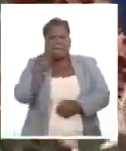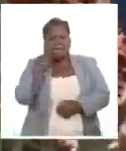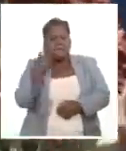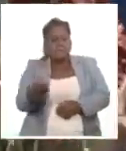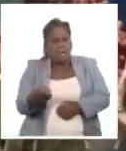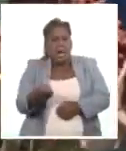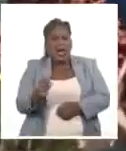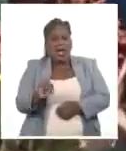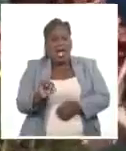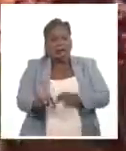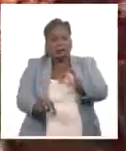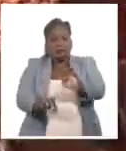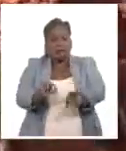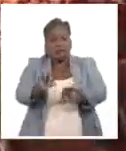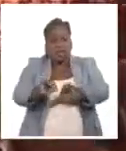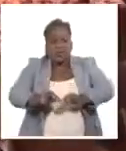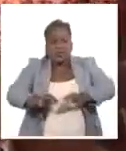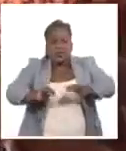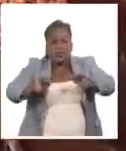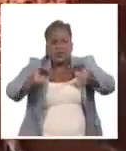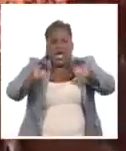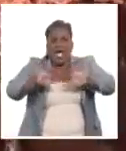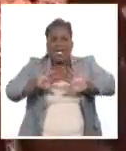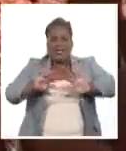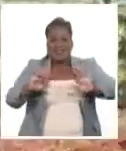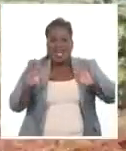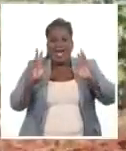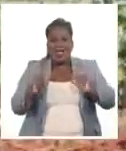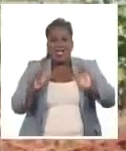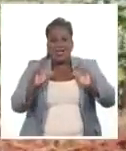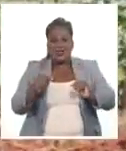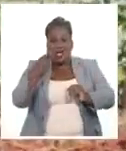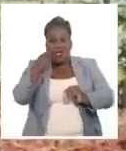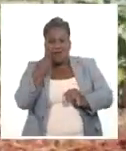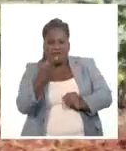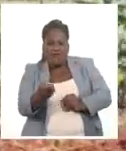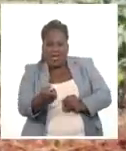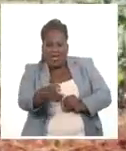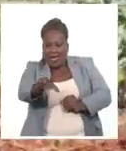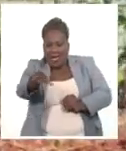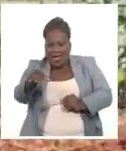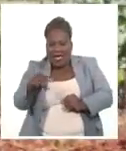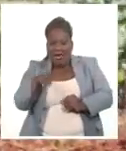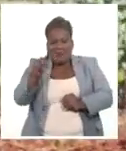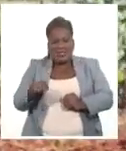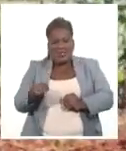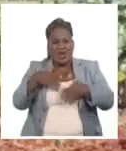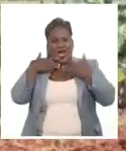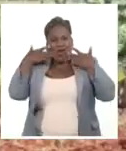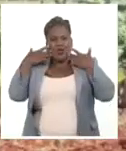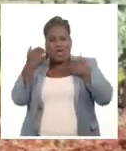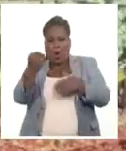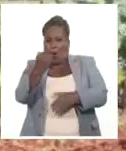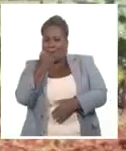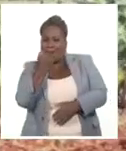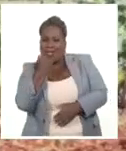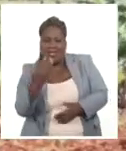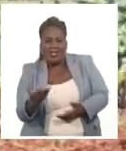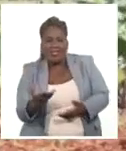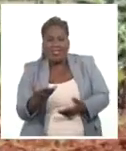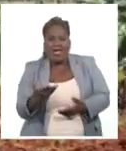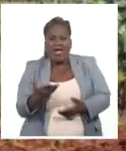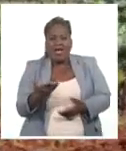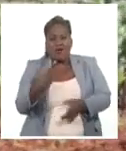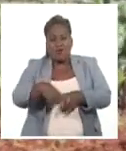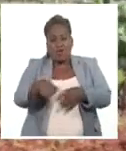las producciones. Y después cuando usted tiene ese resultado en la mano y cuando ve que las personas se van contentas con su poquito de comida, con lo que uno